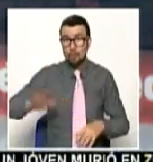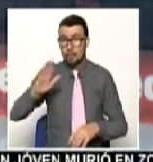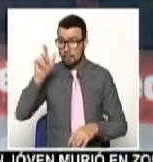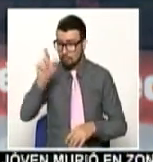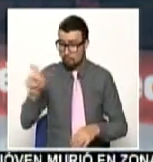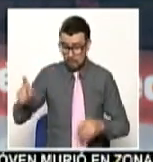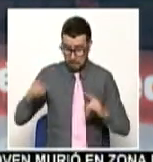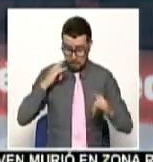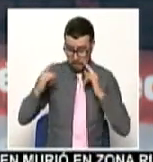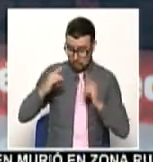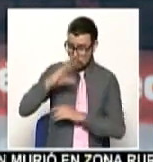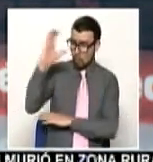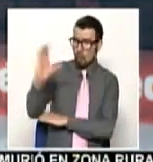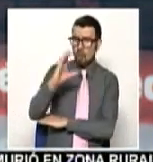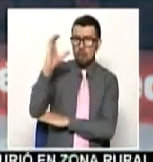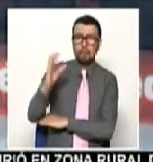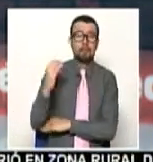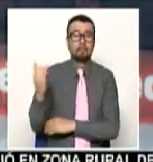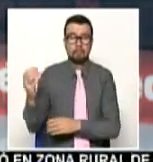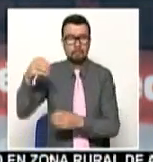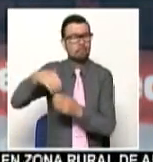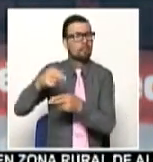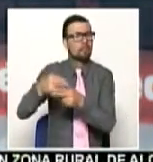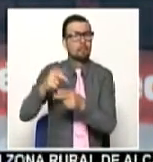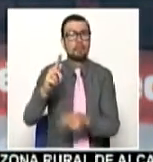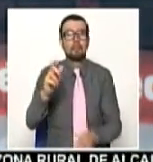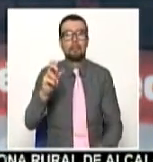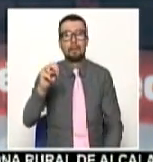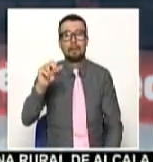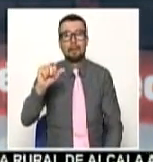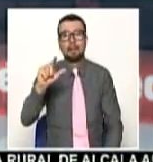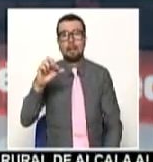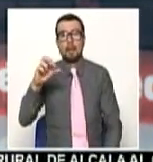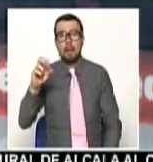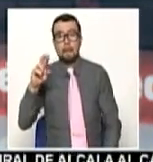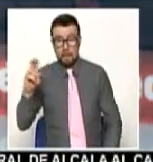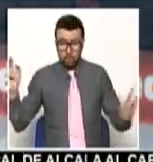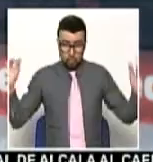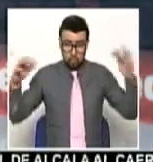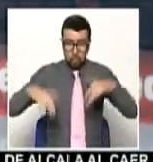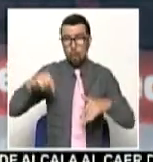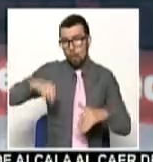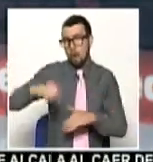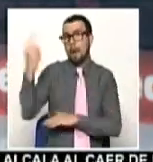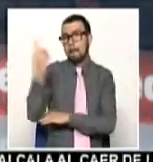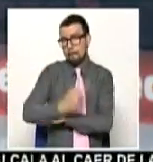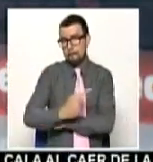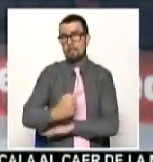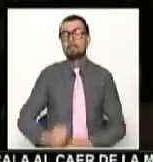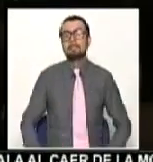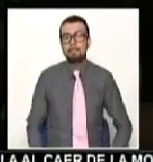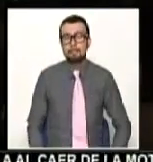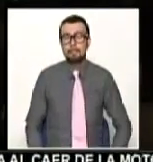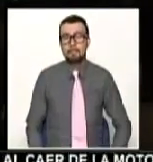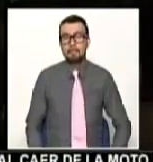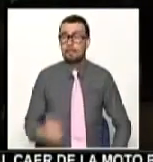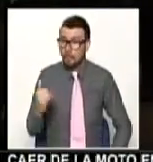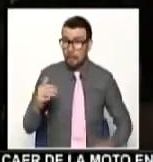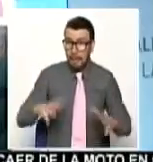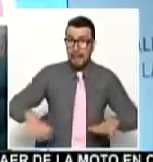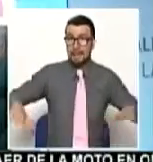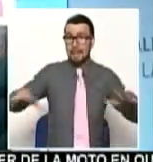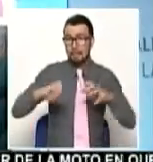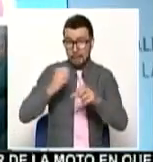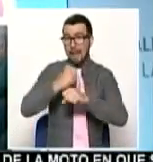todo el país, FENALPER. Ellos hacen presencia en este evento. Hoy se cumplió el primer día. Durante la Asamblea Anual